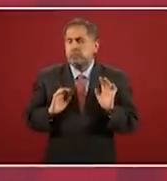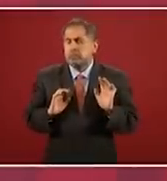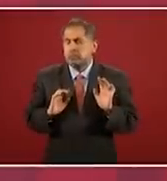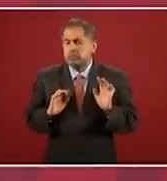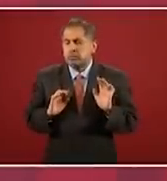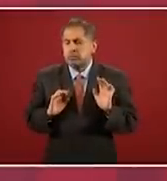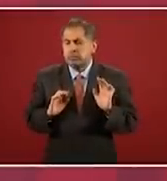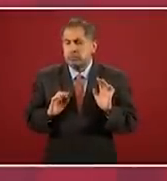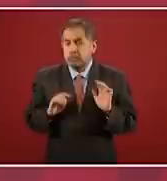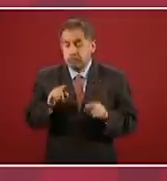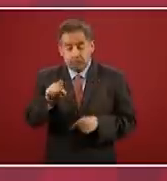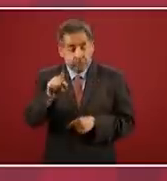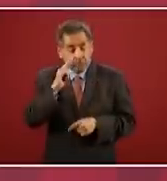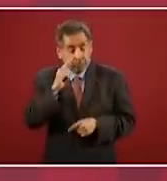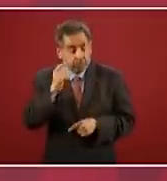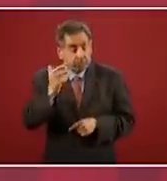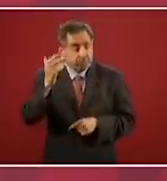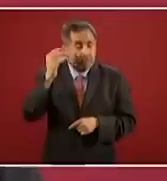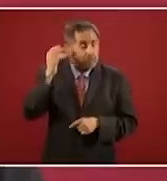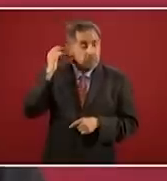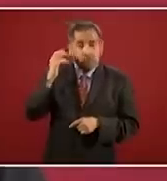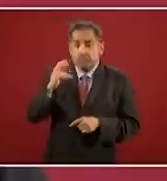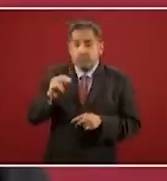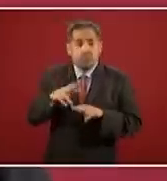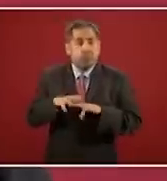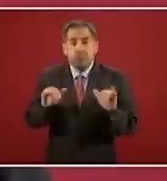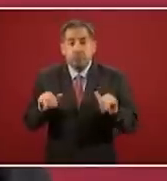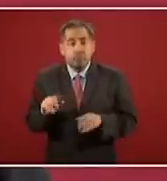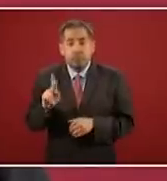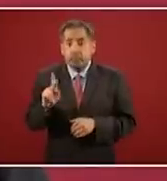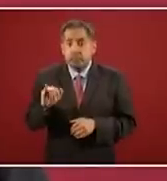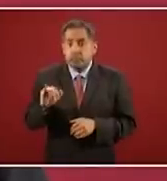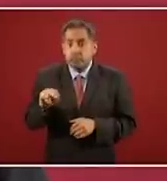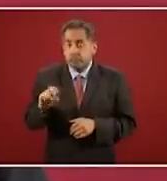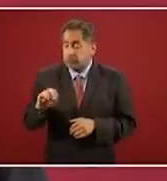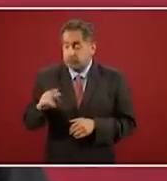no lo hizo ni Pinochet.